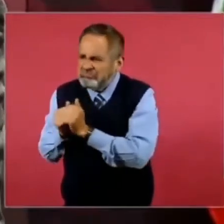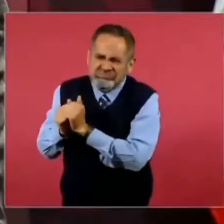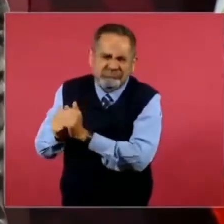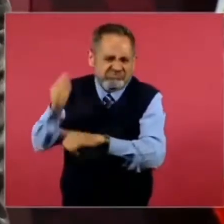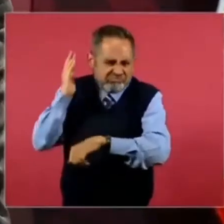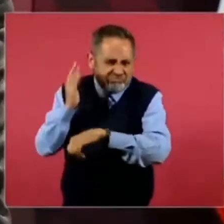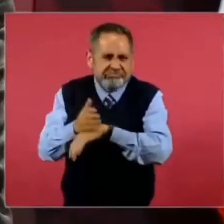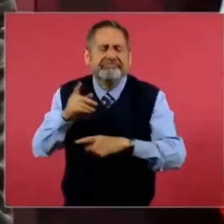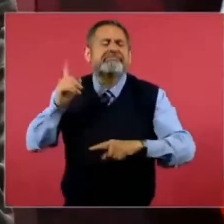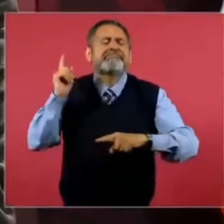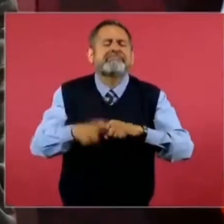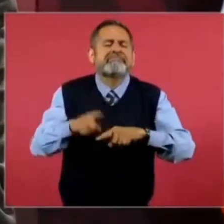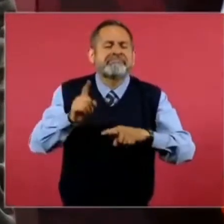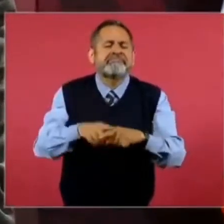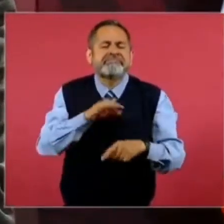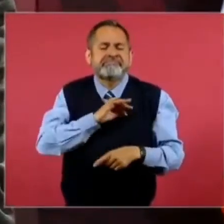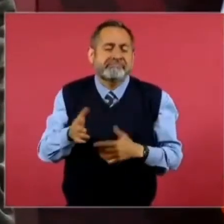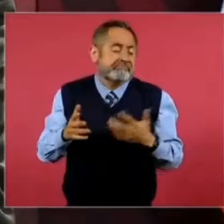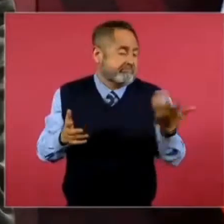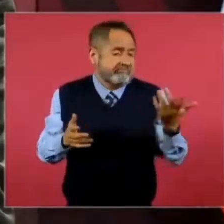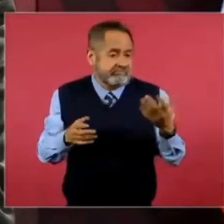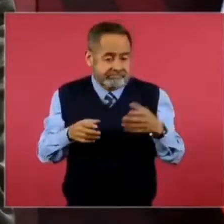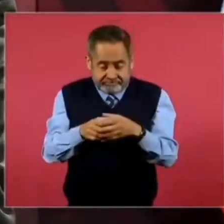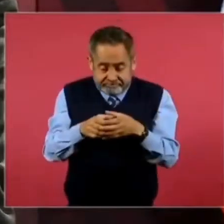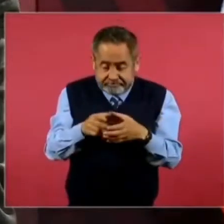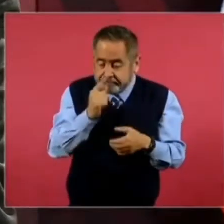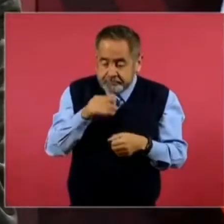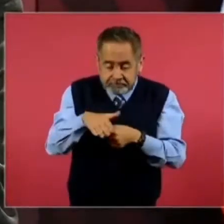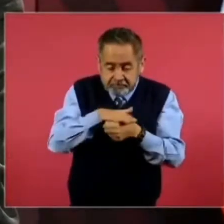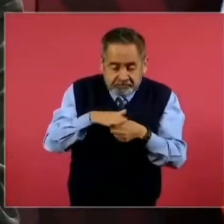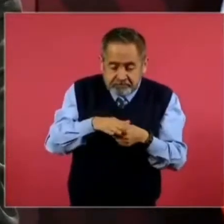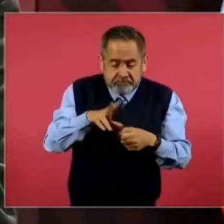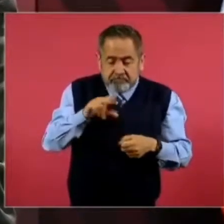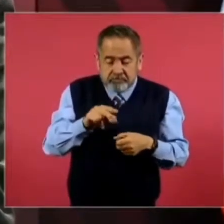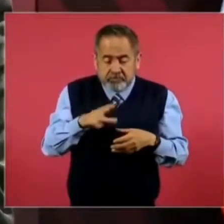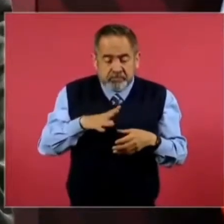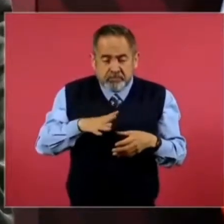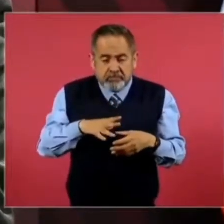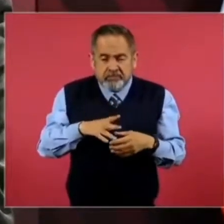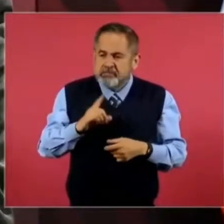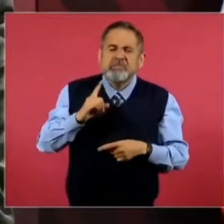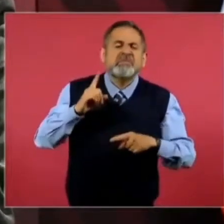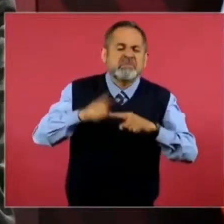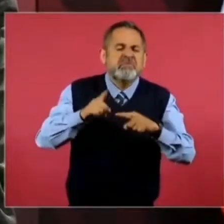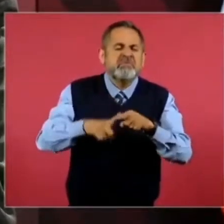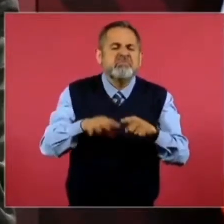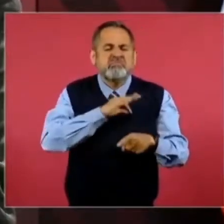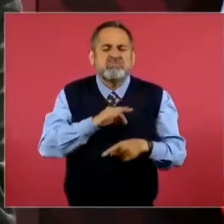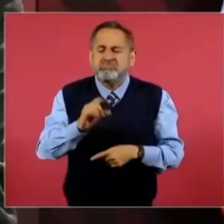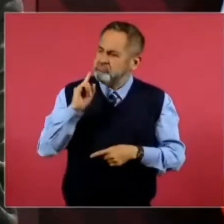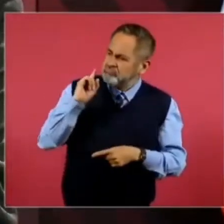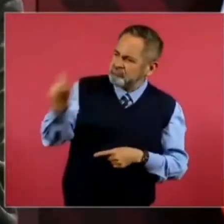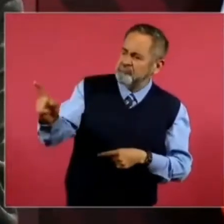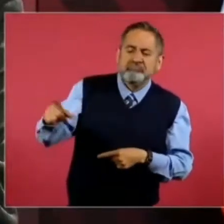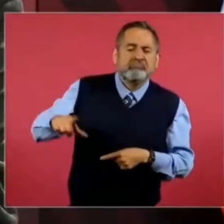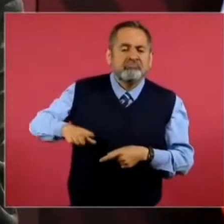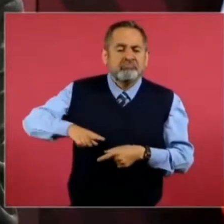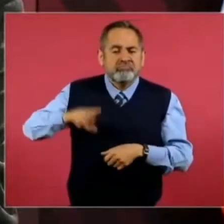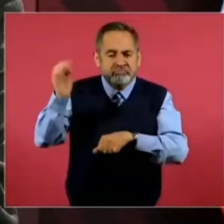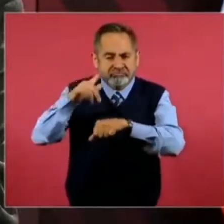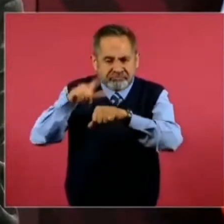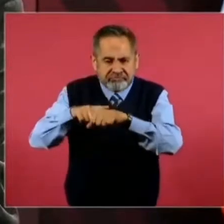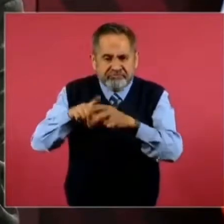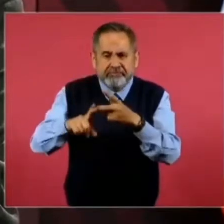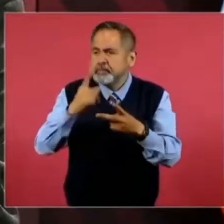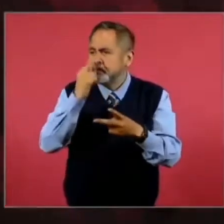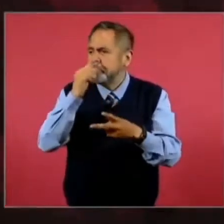de esas características, de desaparecer al juez, era el gobierno federal y la Policía